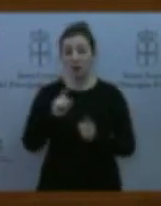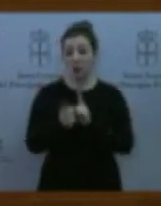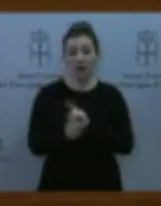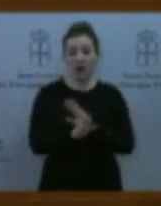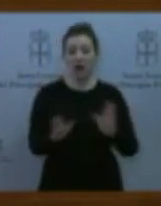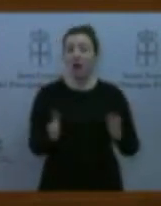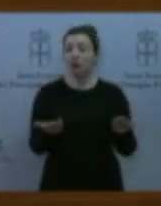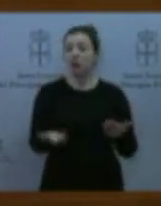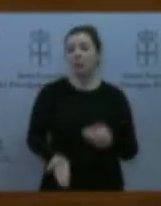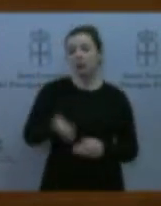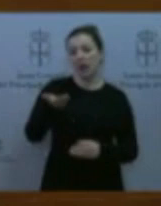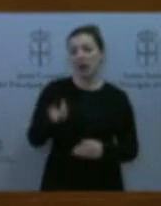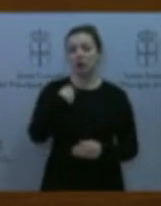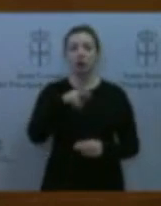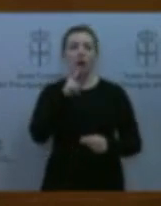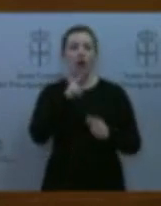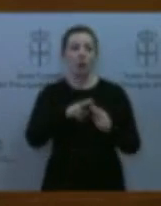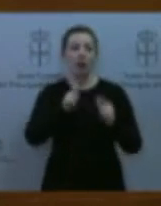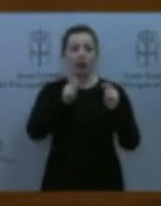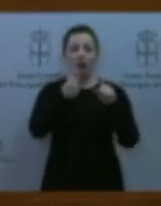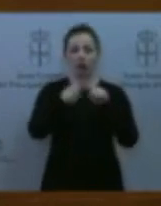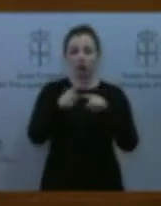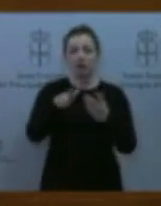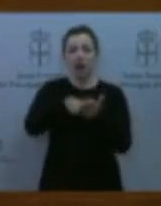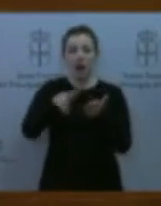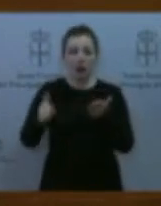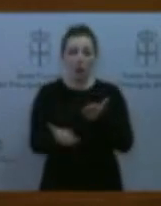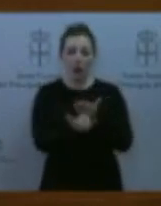de que el lenguaje nunca es inocente.